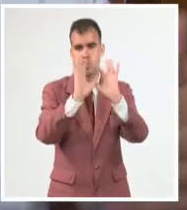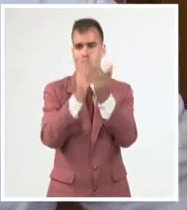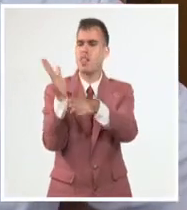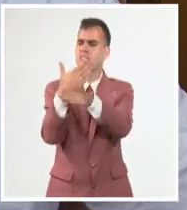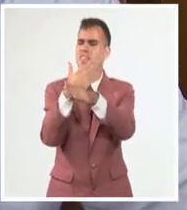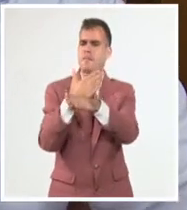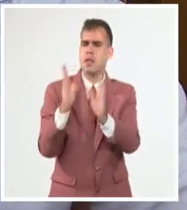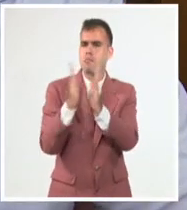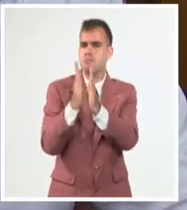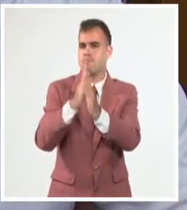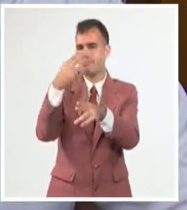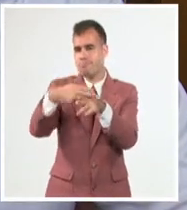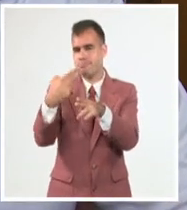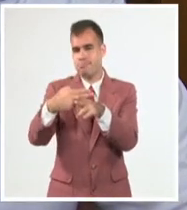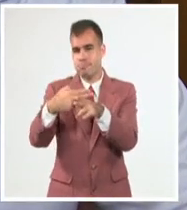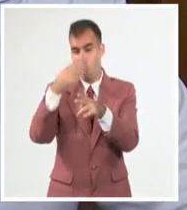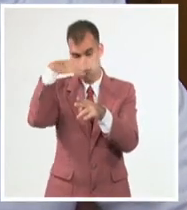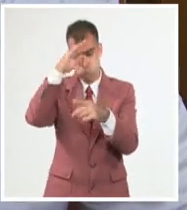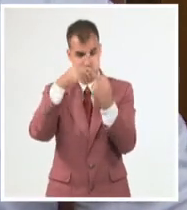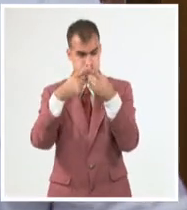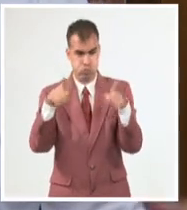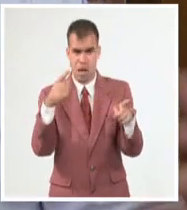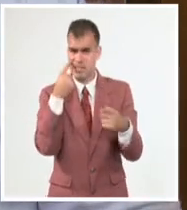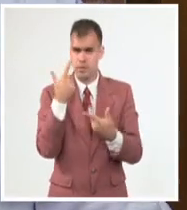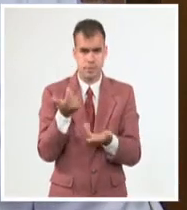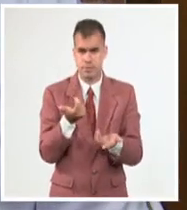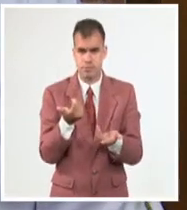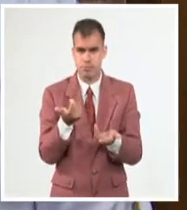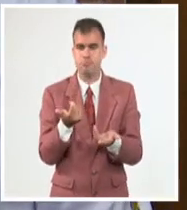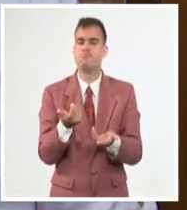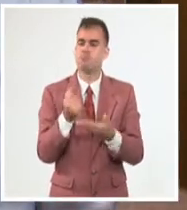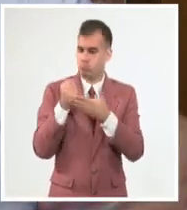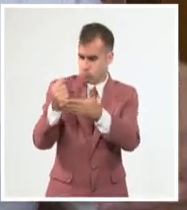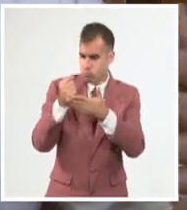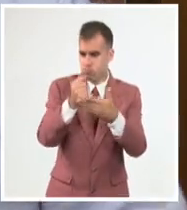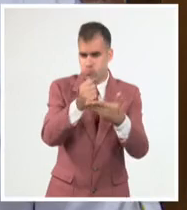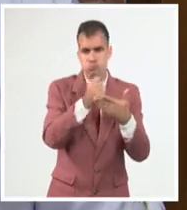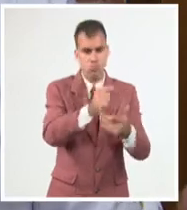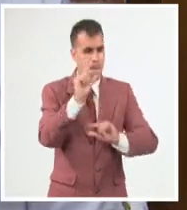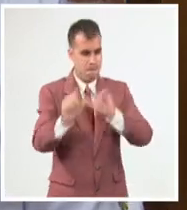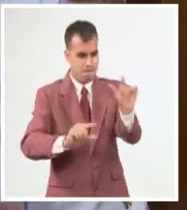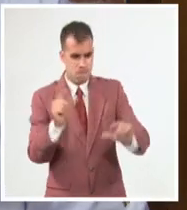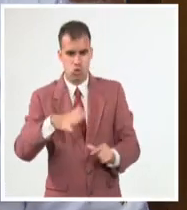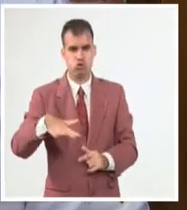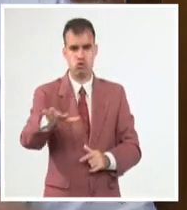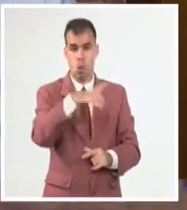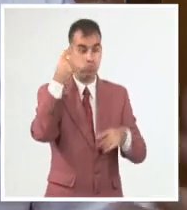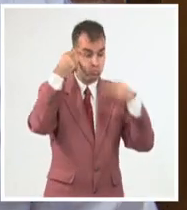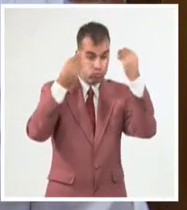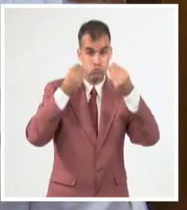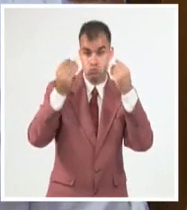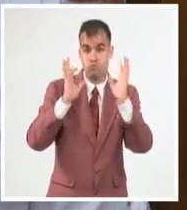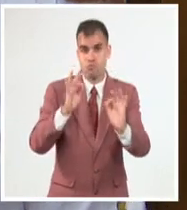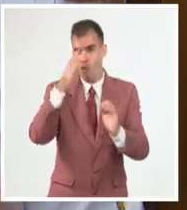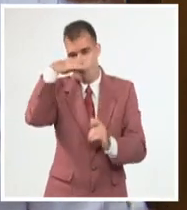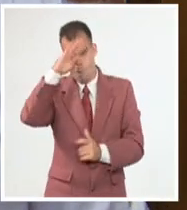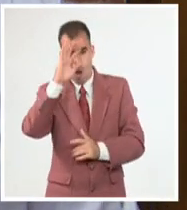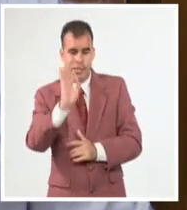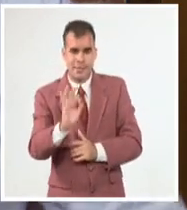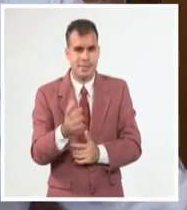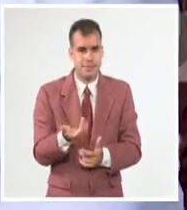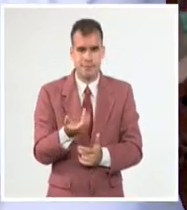denominaciones religiosas en Cuba, vemos que hay un hacer por los demás y preocupado por su patria con muchísima grandeza